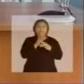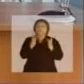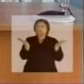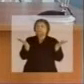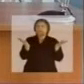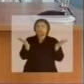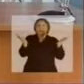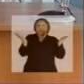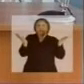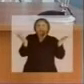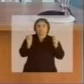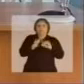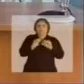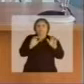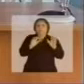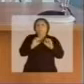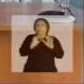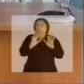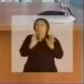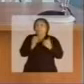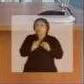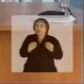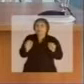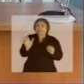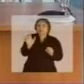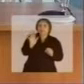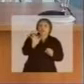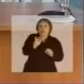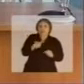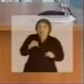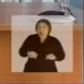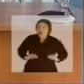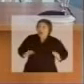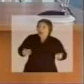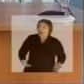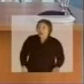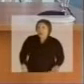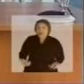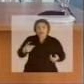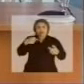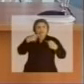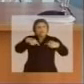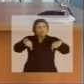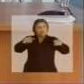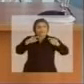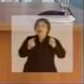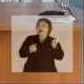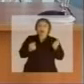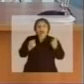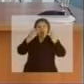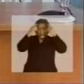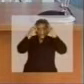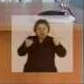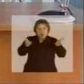Tal vez por Tanta abundancia En lo cotidiano Material Terminamos Olvidando